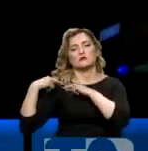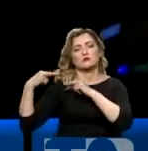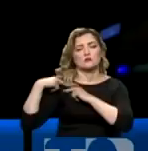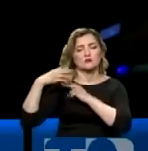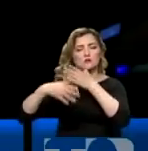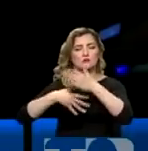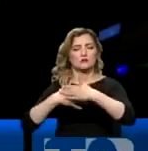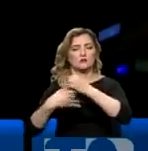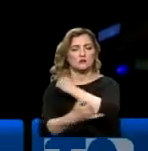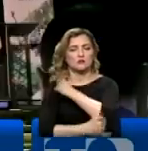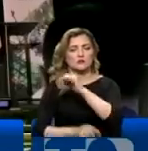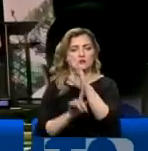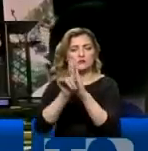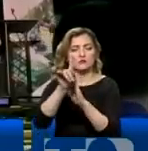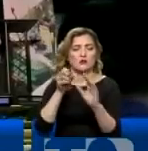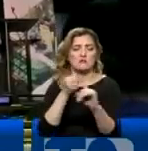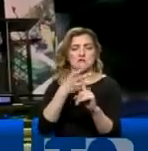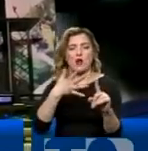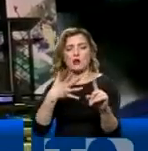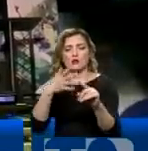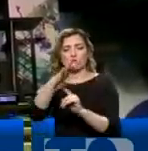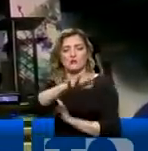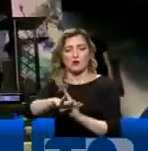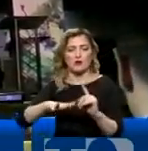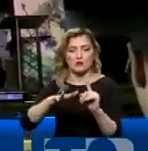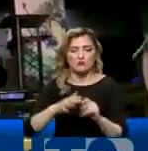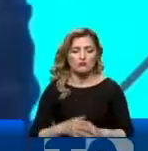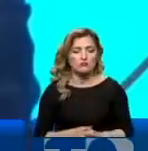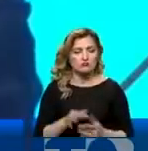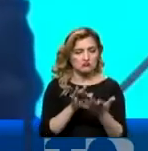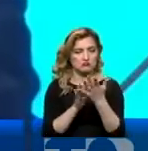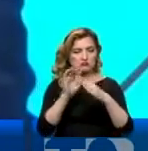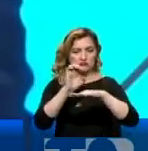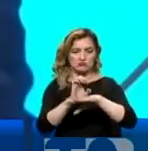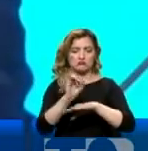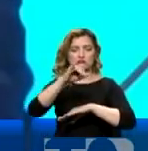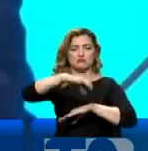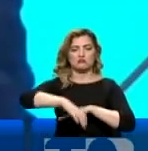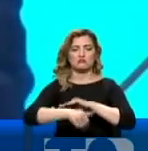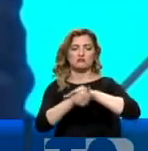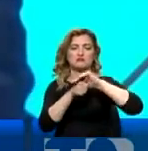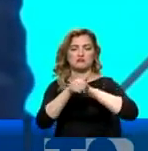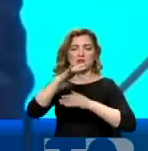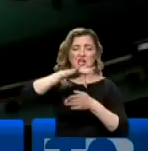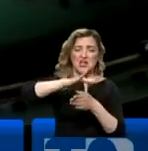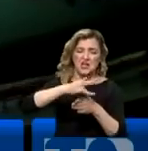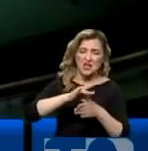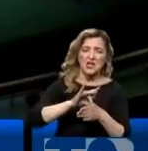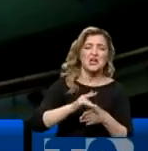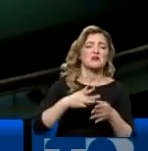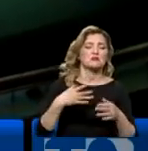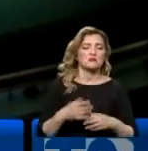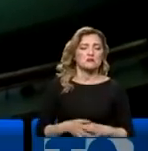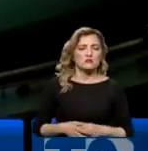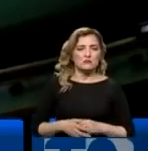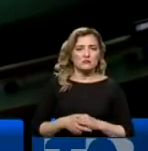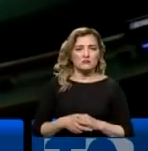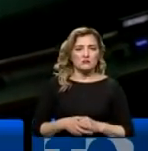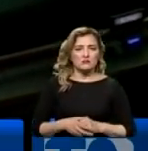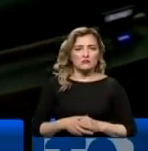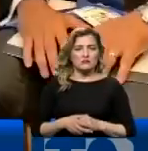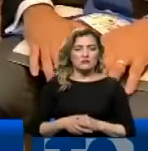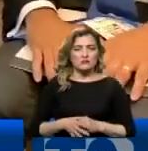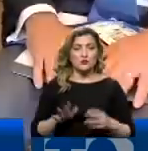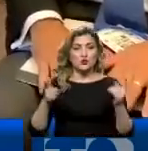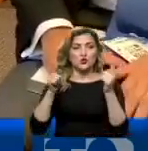de los países desarrollados en el impacto al medio ambiente y dijo que zonas de Ecuador, como las Islas Galápagos, están en riesgo por esta situación. Asimismo, tras